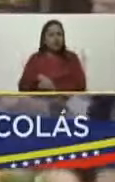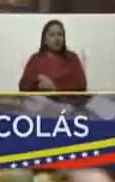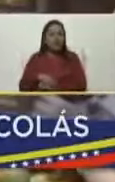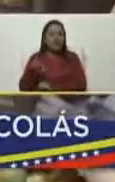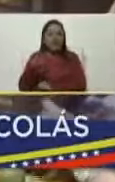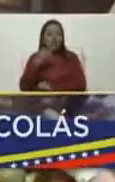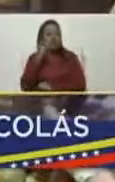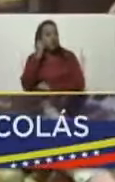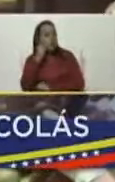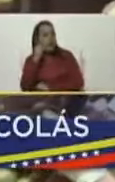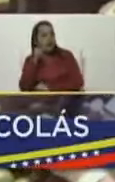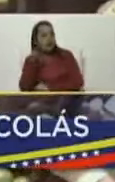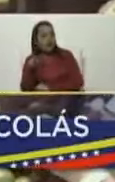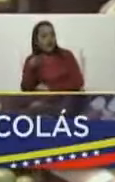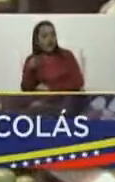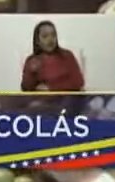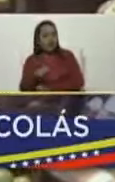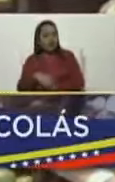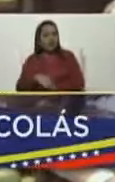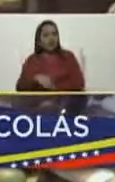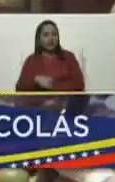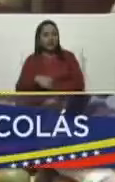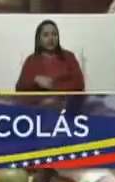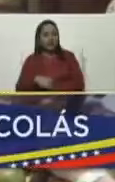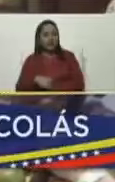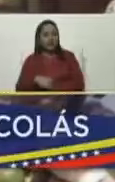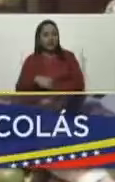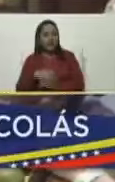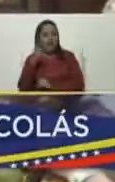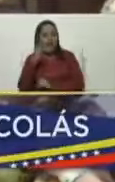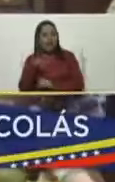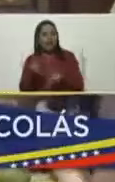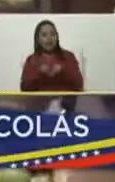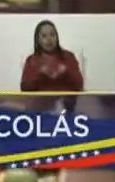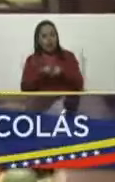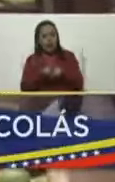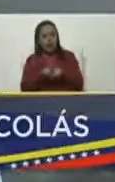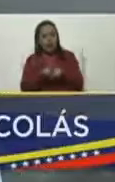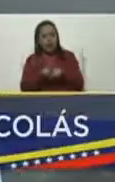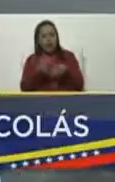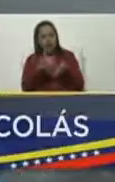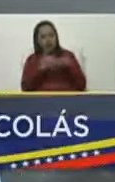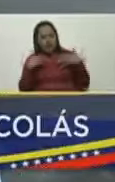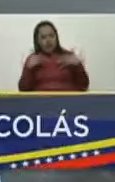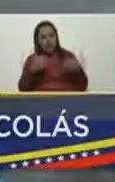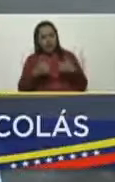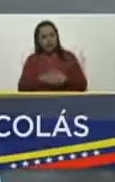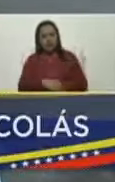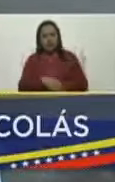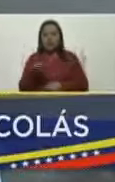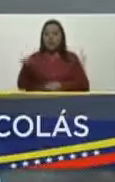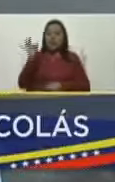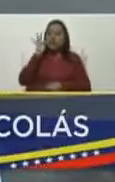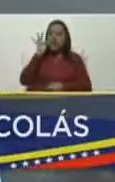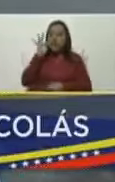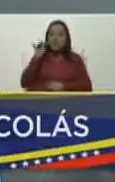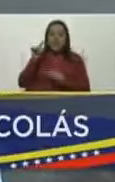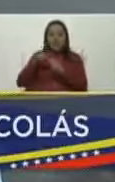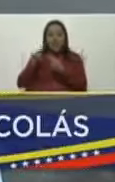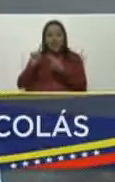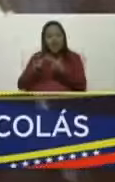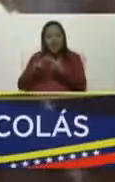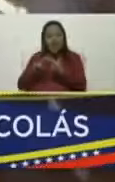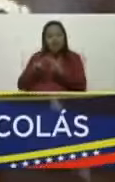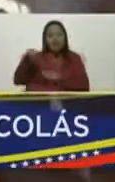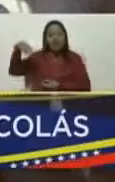tomate, verdes. Cilia? Es medicinal. Con fresa y mora. Buenísimo.